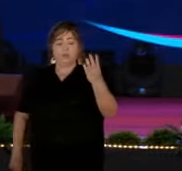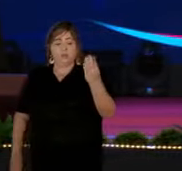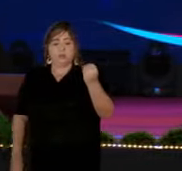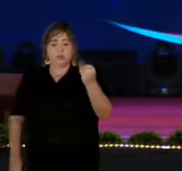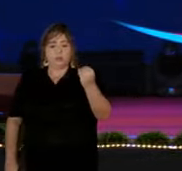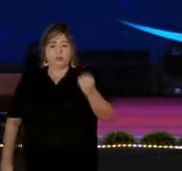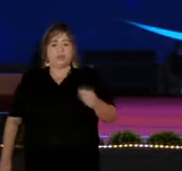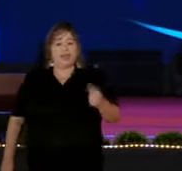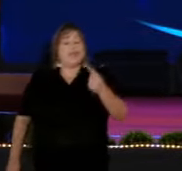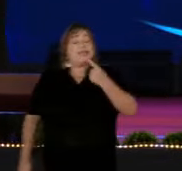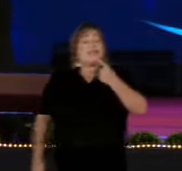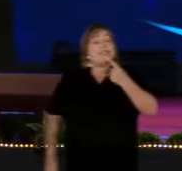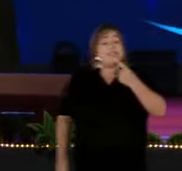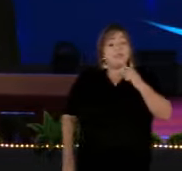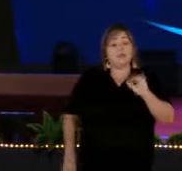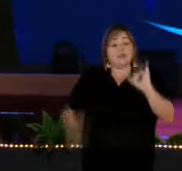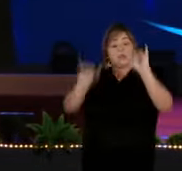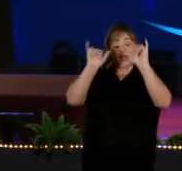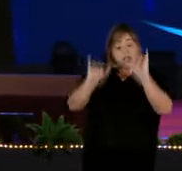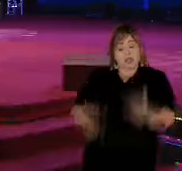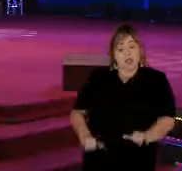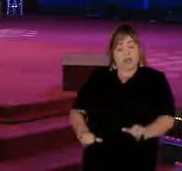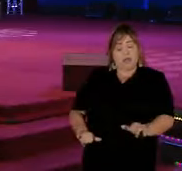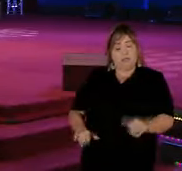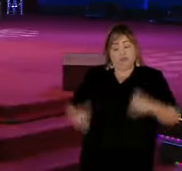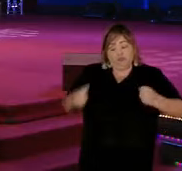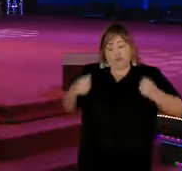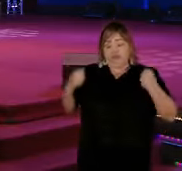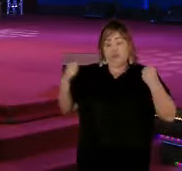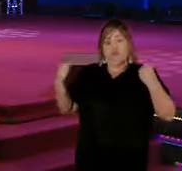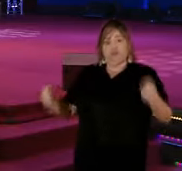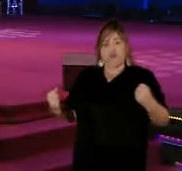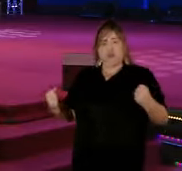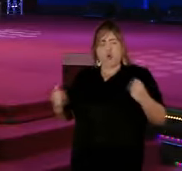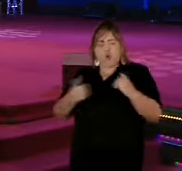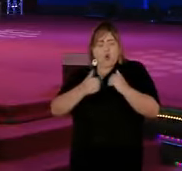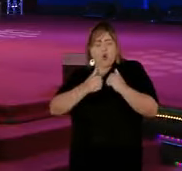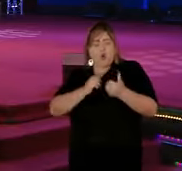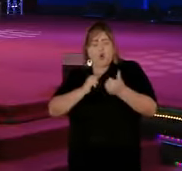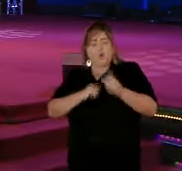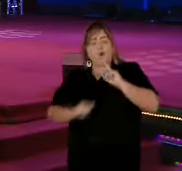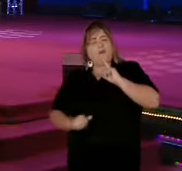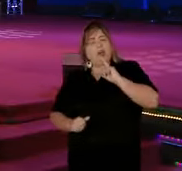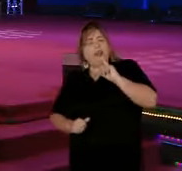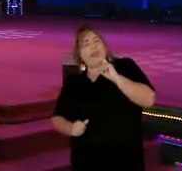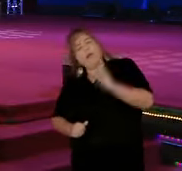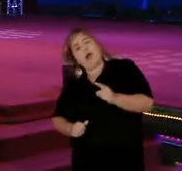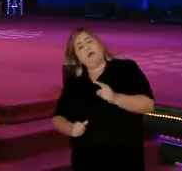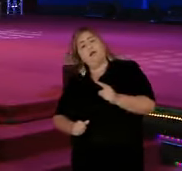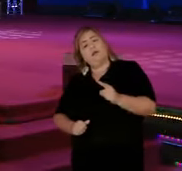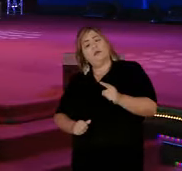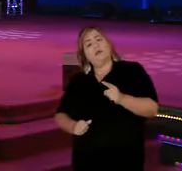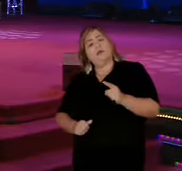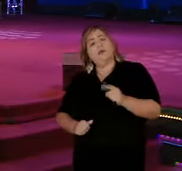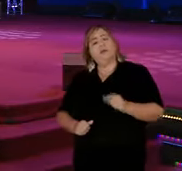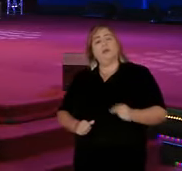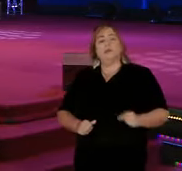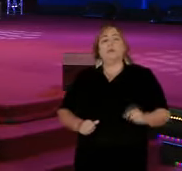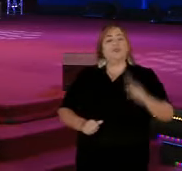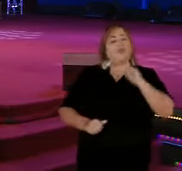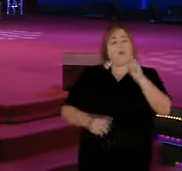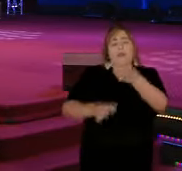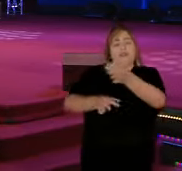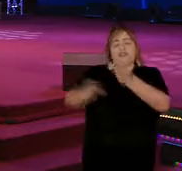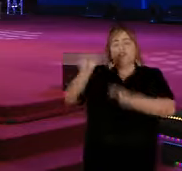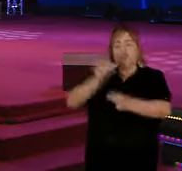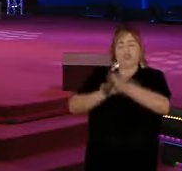Está pues firmes, ceñido vuestros lomos con la verdad y vestido con la verdad. No puede ser sustituida